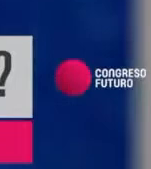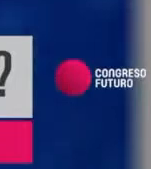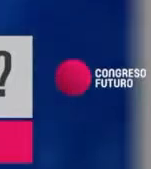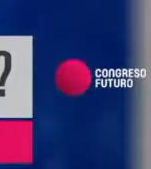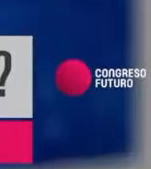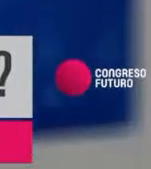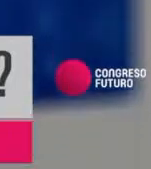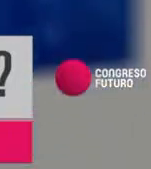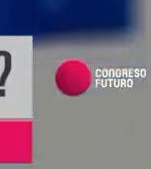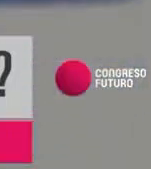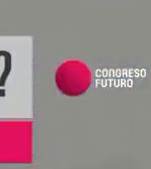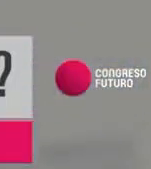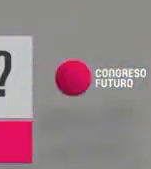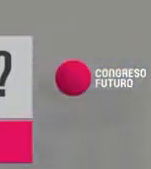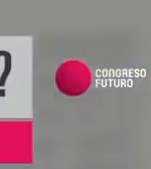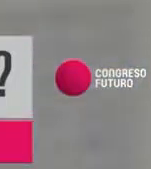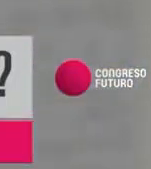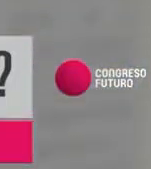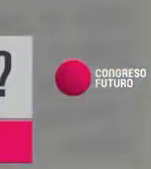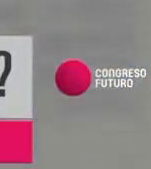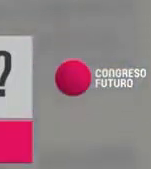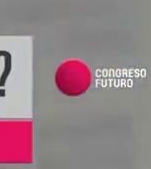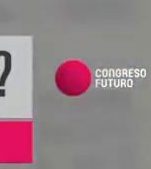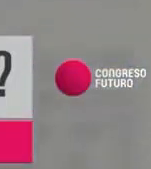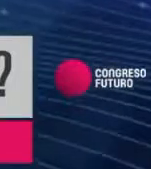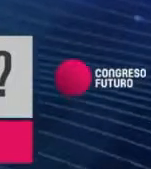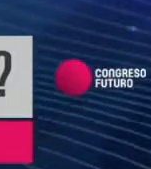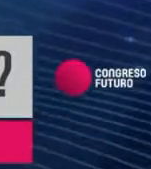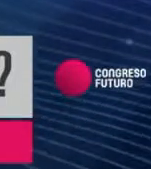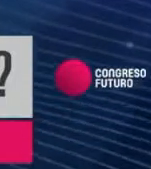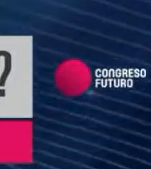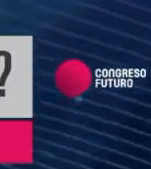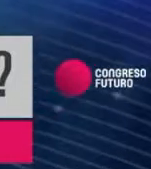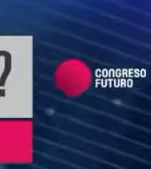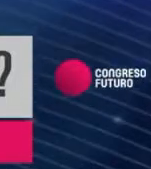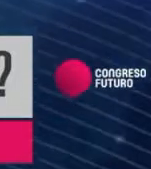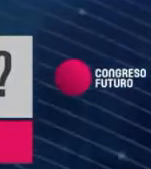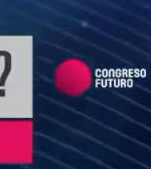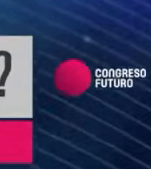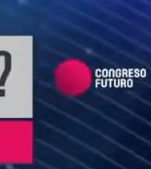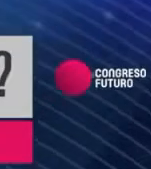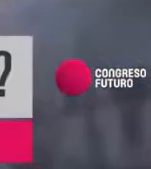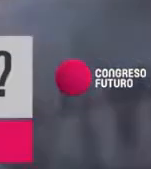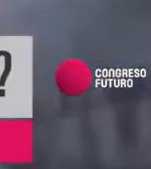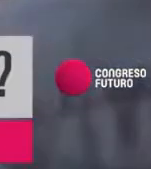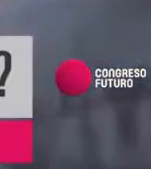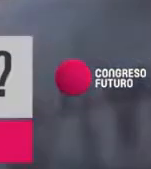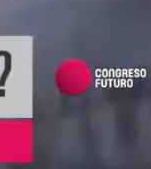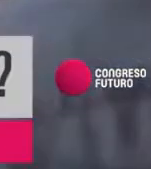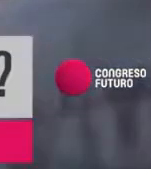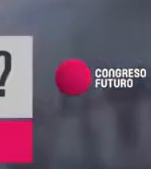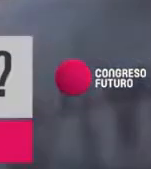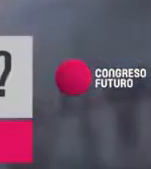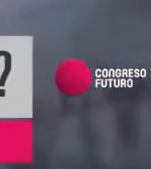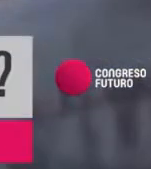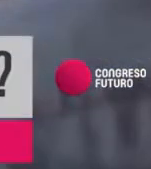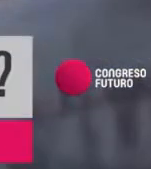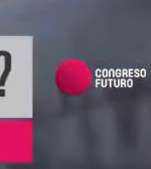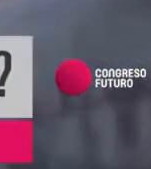están disponibles en estudiodiálogos.cl. Y para responder al nuevo cuestionario, solo debe estar atento.